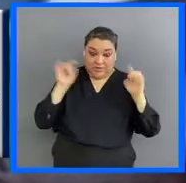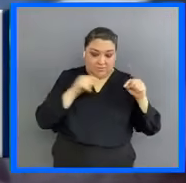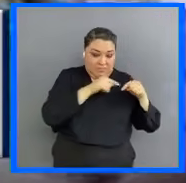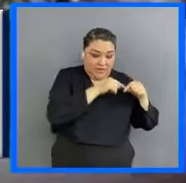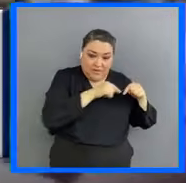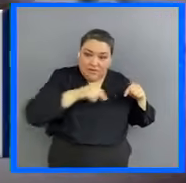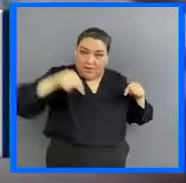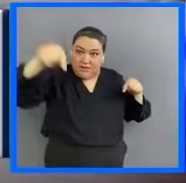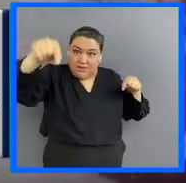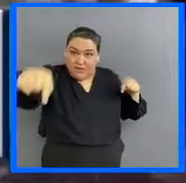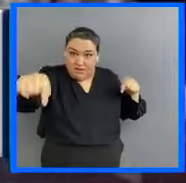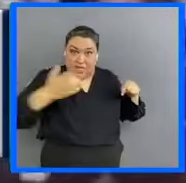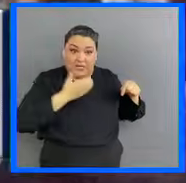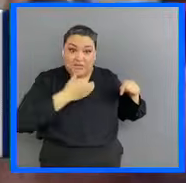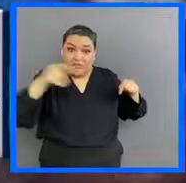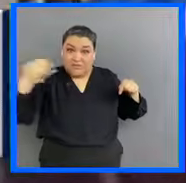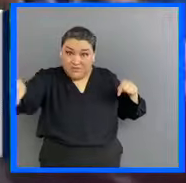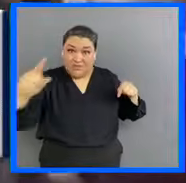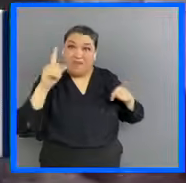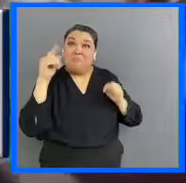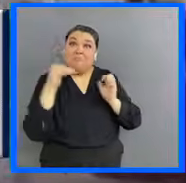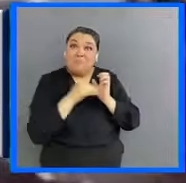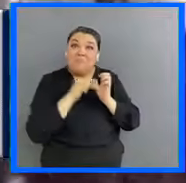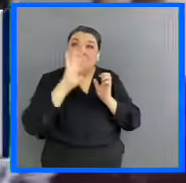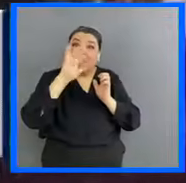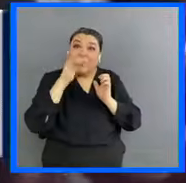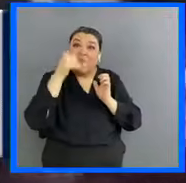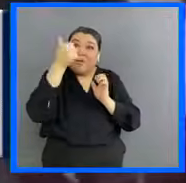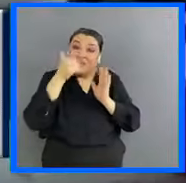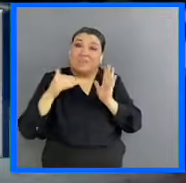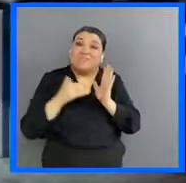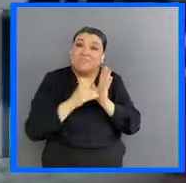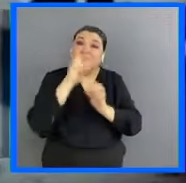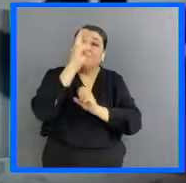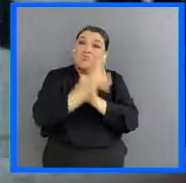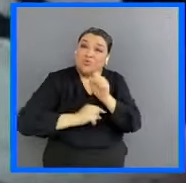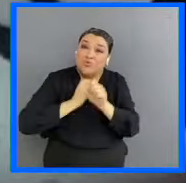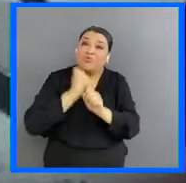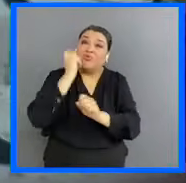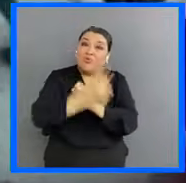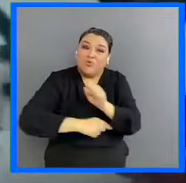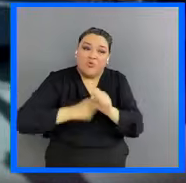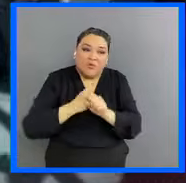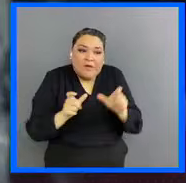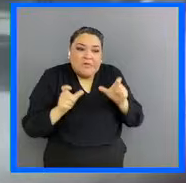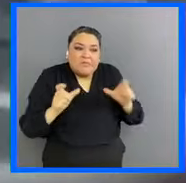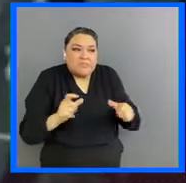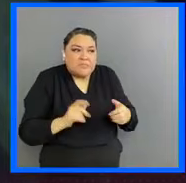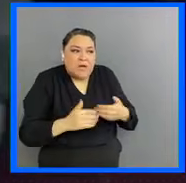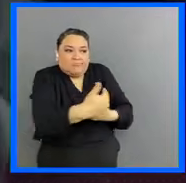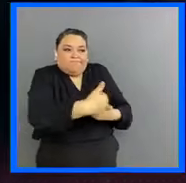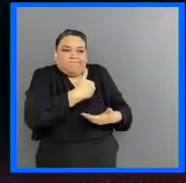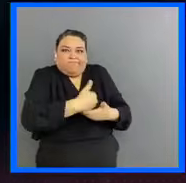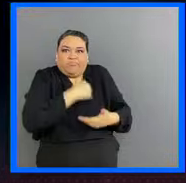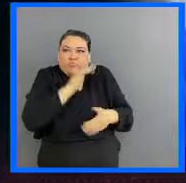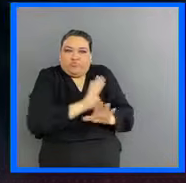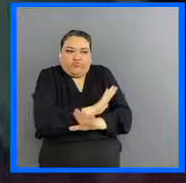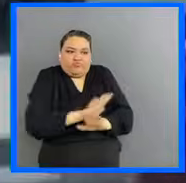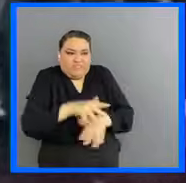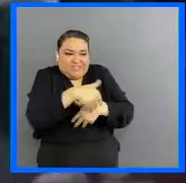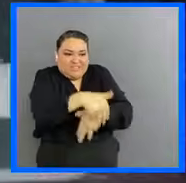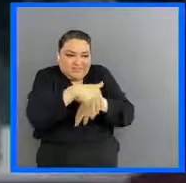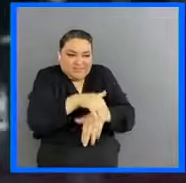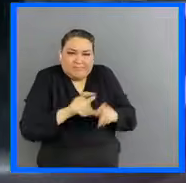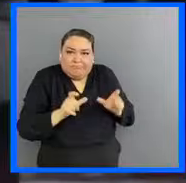gastan cerca de 1.056 millones de pesos anuales para protegerse de los actos vandálicos que se desatan en las protestas, estimó la